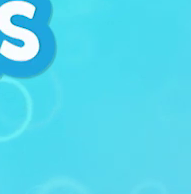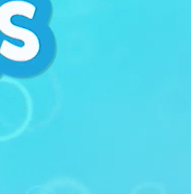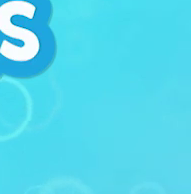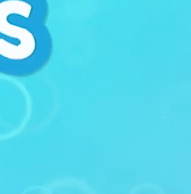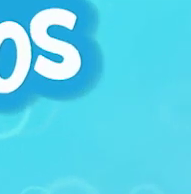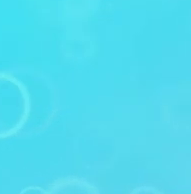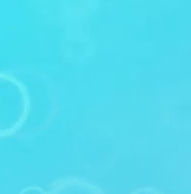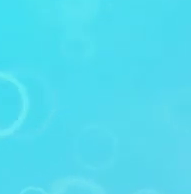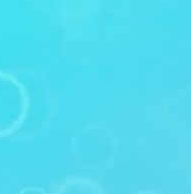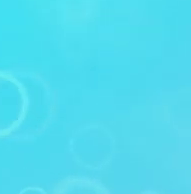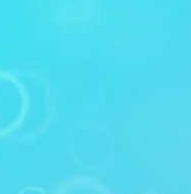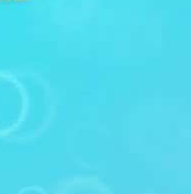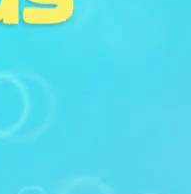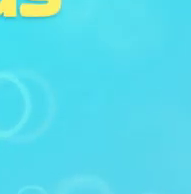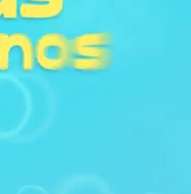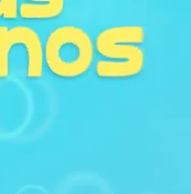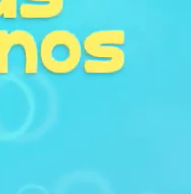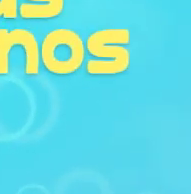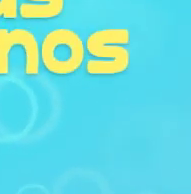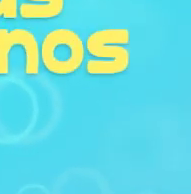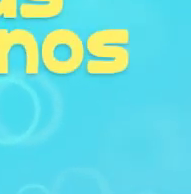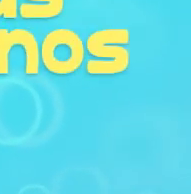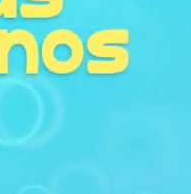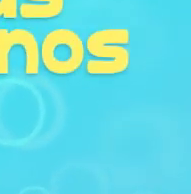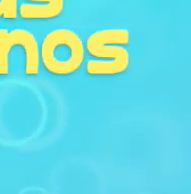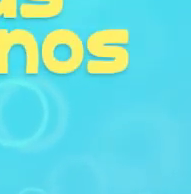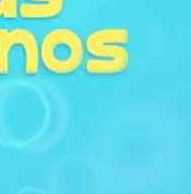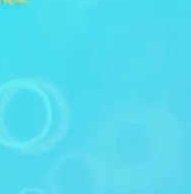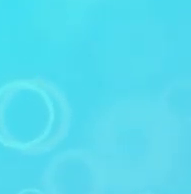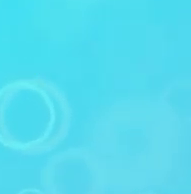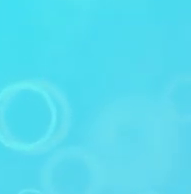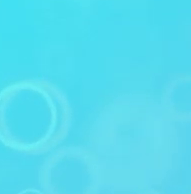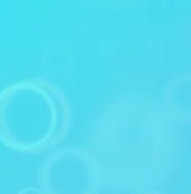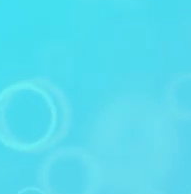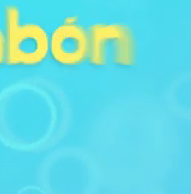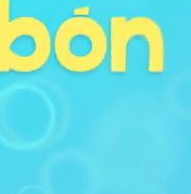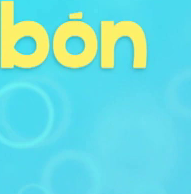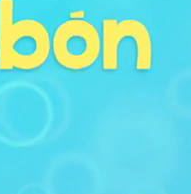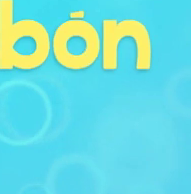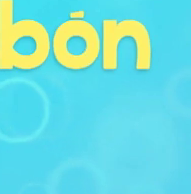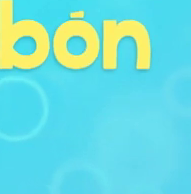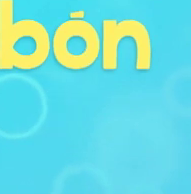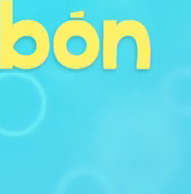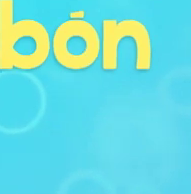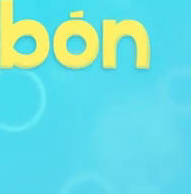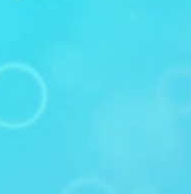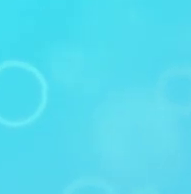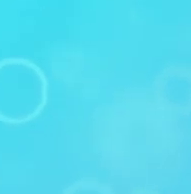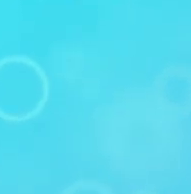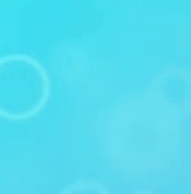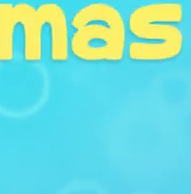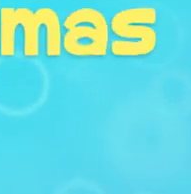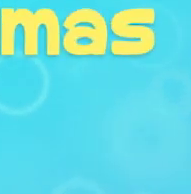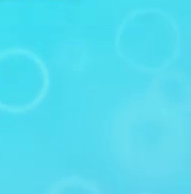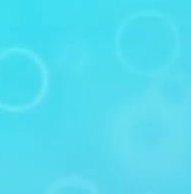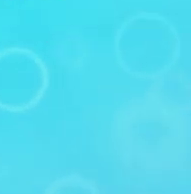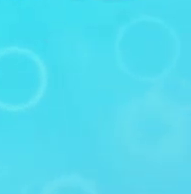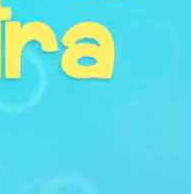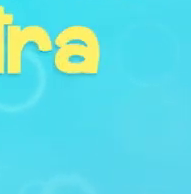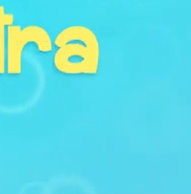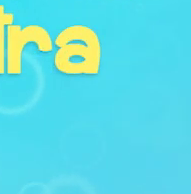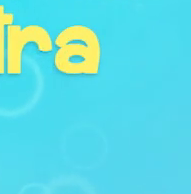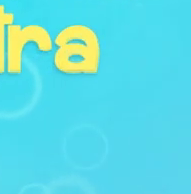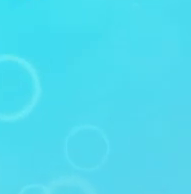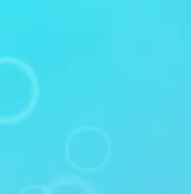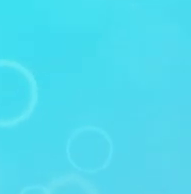hacerlo correctamente. Moja tus manos. Usa suficiente jabón. Frota tus palmas una